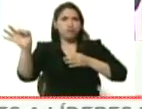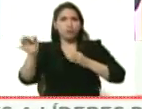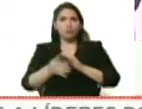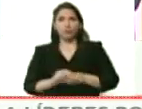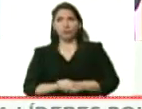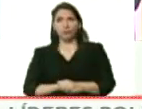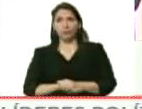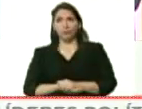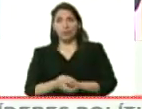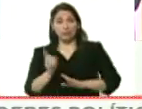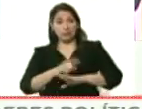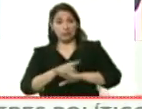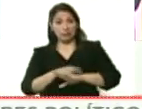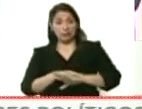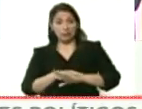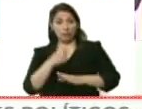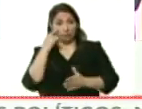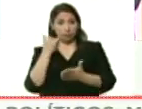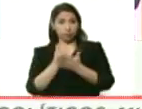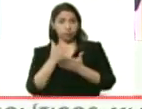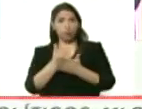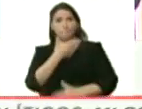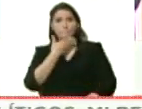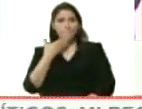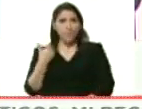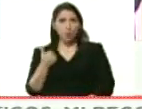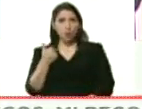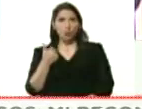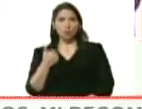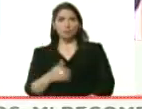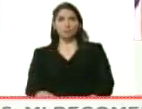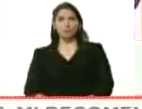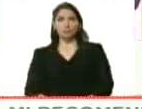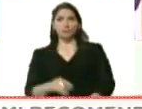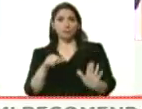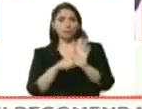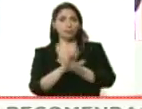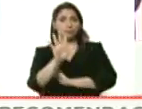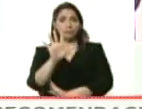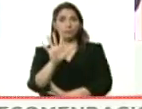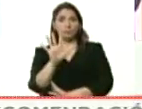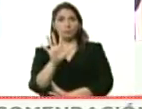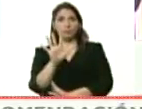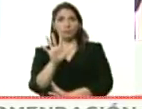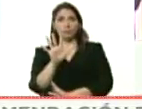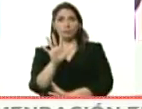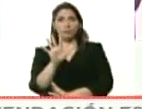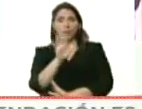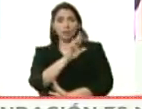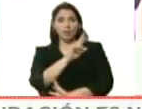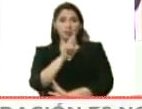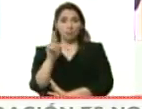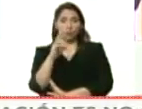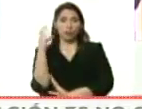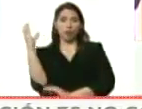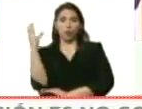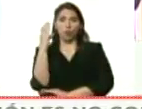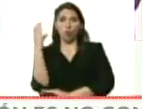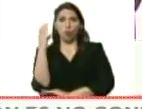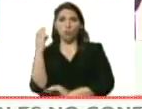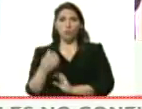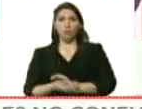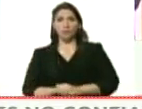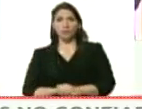términos precisos se fijarán en mejores circunstancias. Artículo 5. La República de Colombia